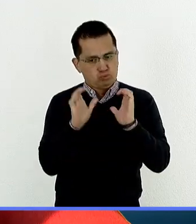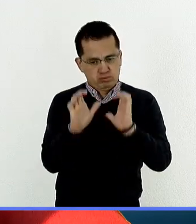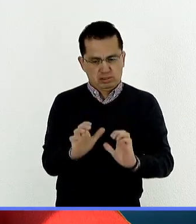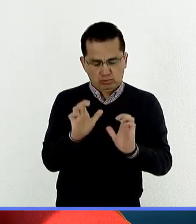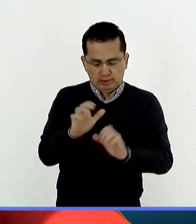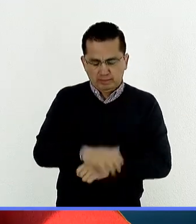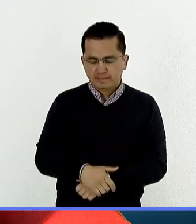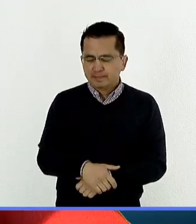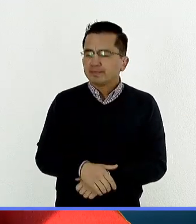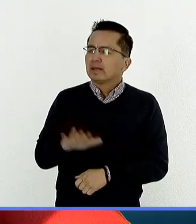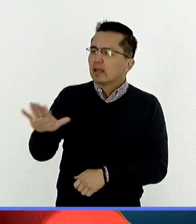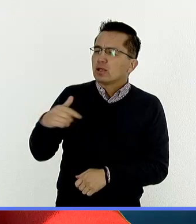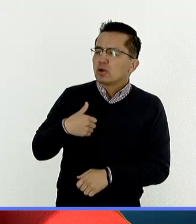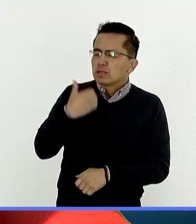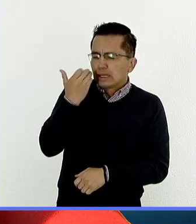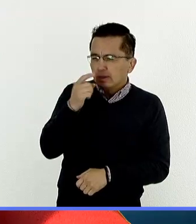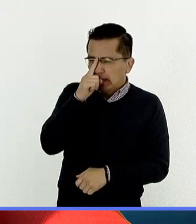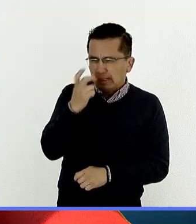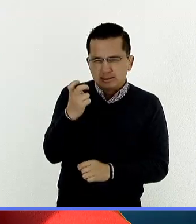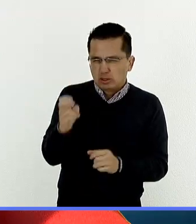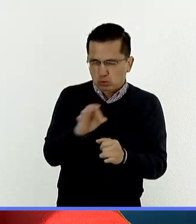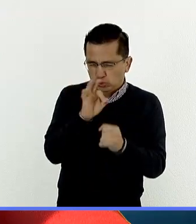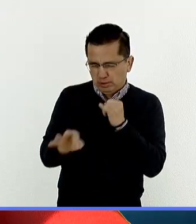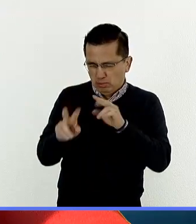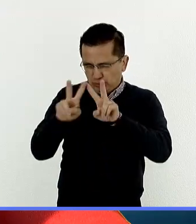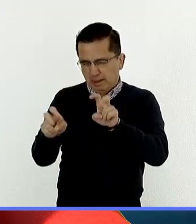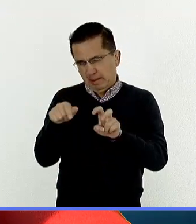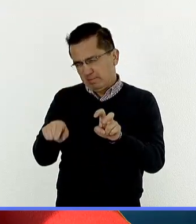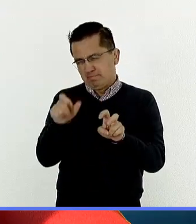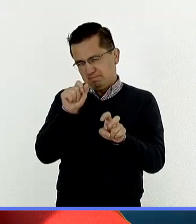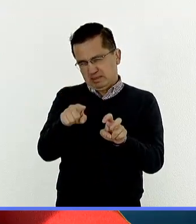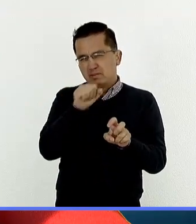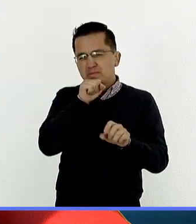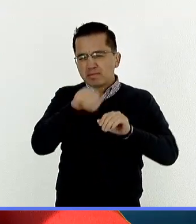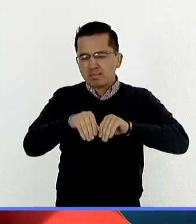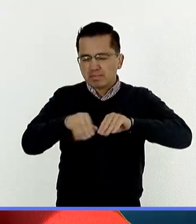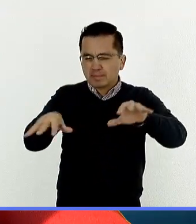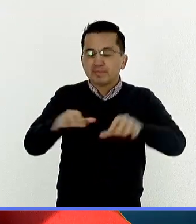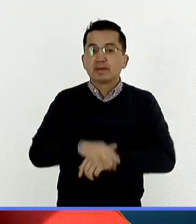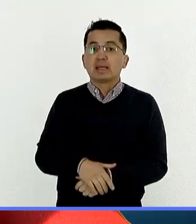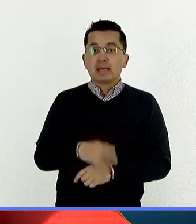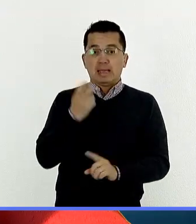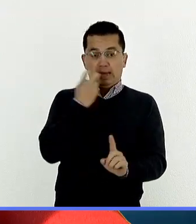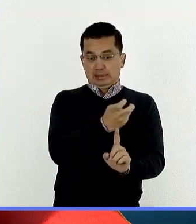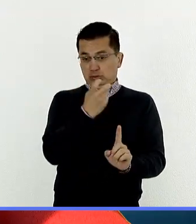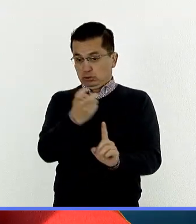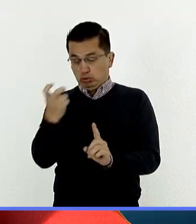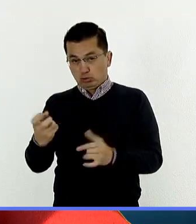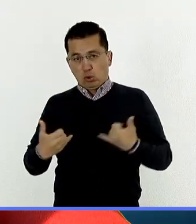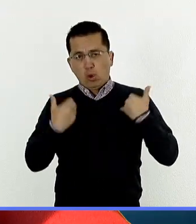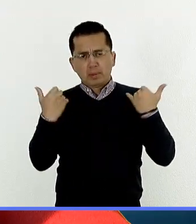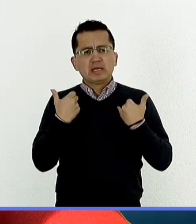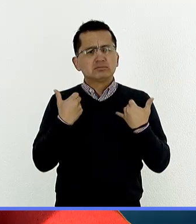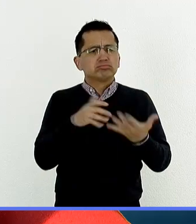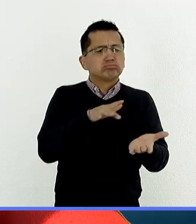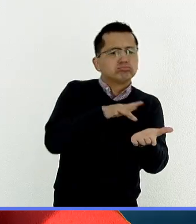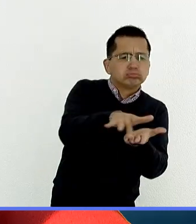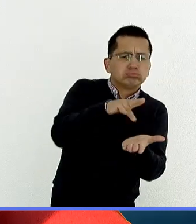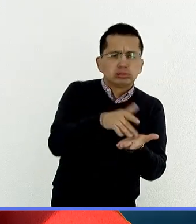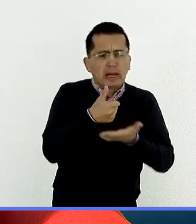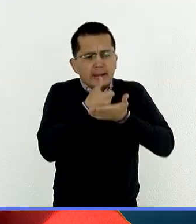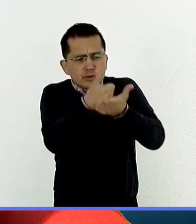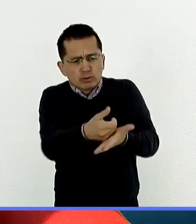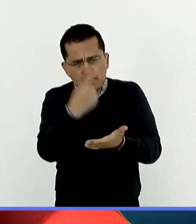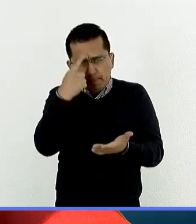regresar al principio doctor Por qué es importante y quiénes pueden ayudar e impulsar a estos jóvenes se trata de las familias de los profesores